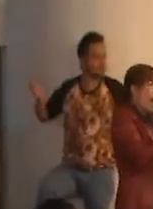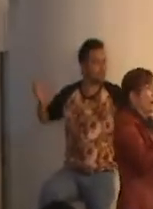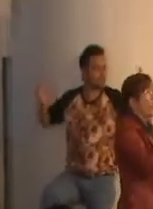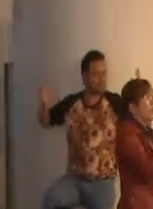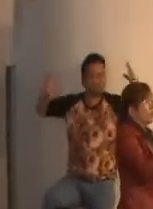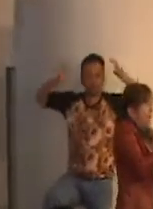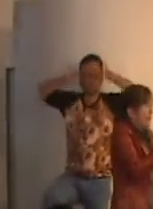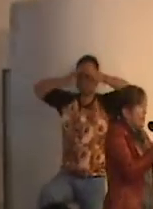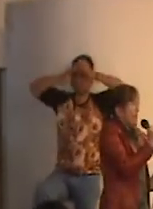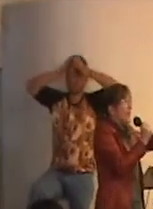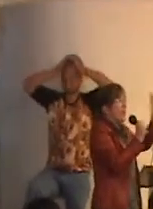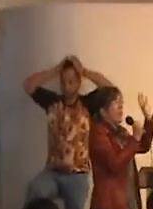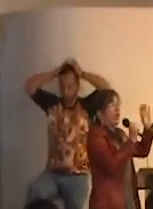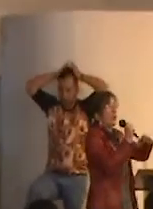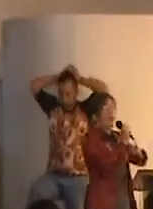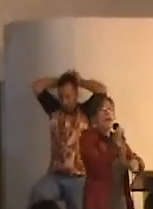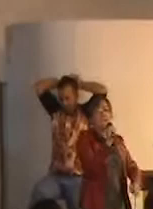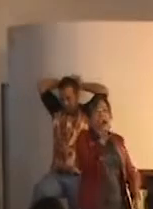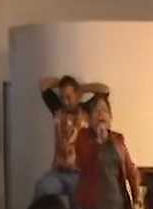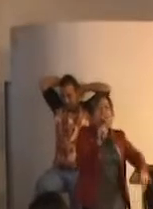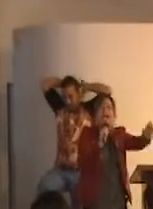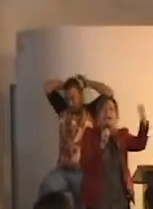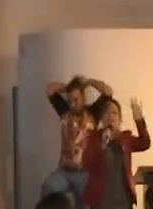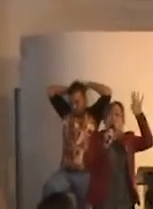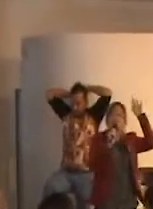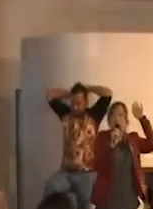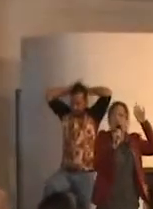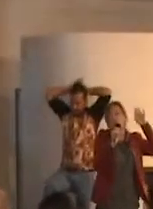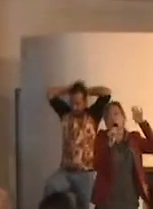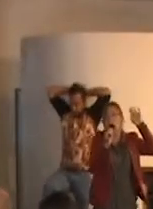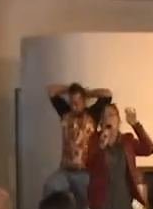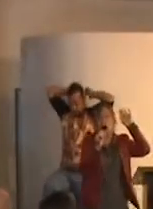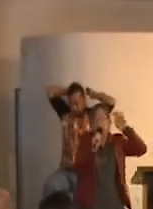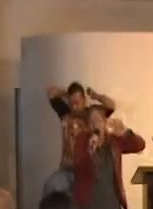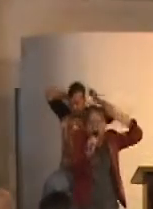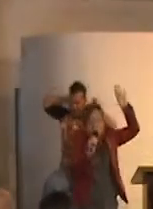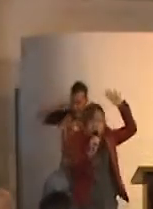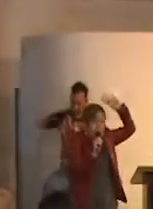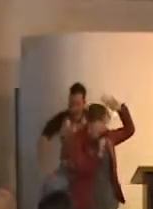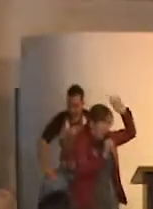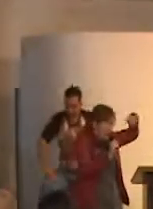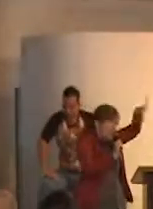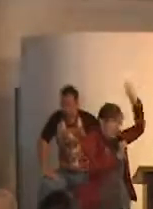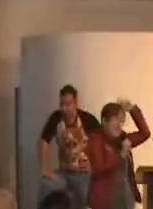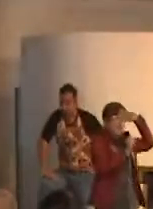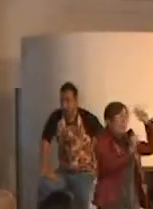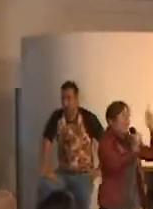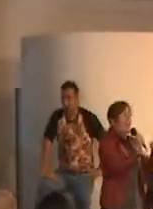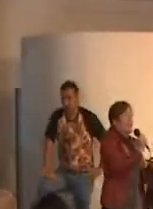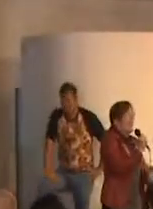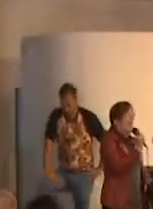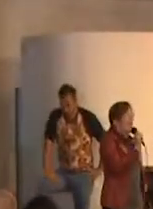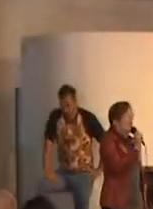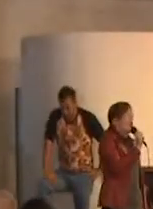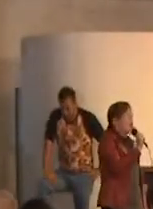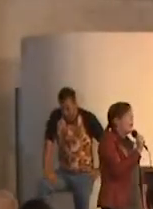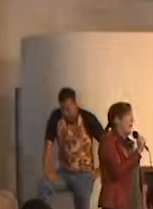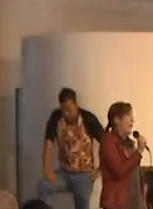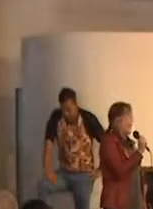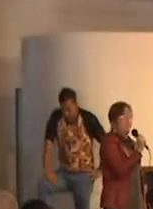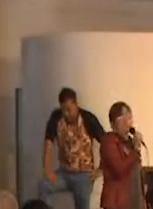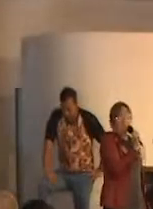propio. Con amor lo voy a dejar, con aceptarme, con dejar de criticarme yo misma. No, pues si tengo el gordito, pues lo tengo, qué caramba.